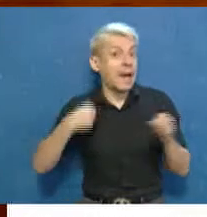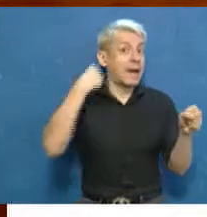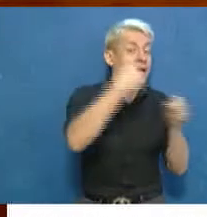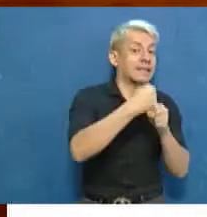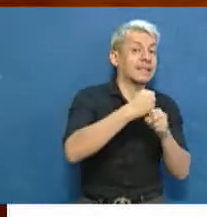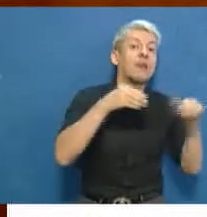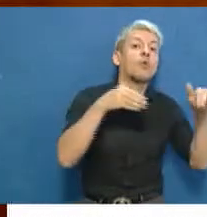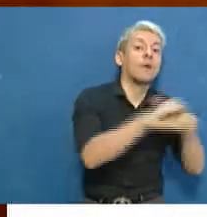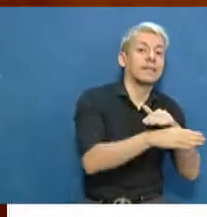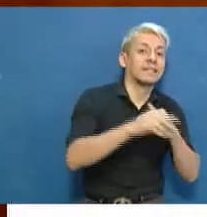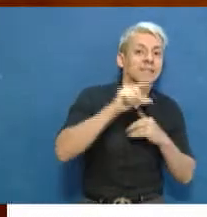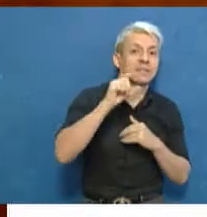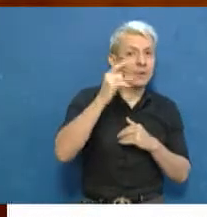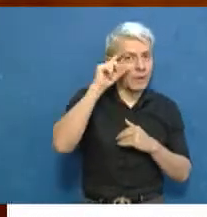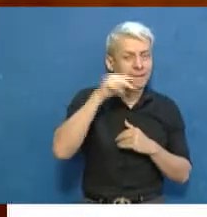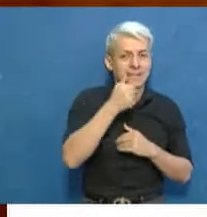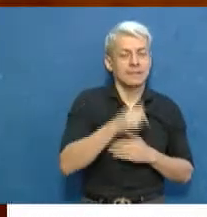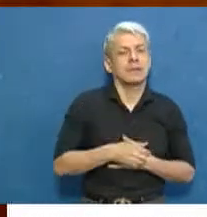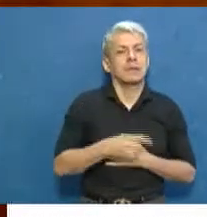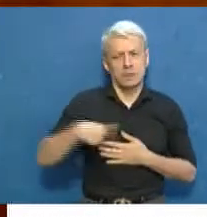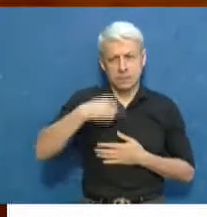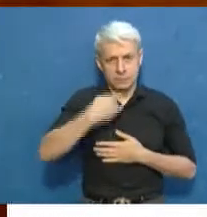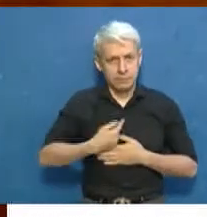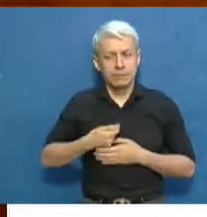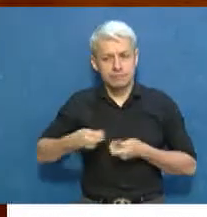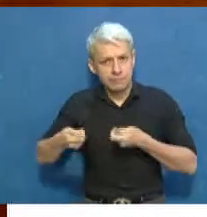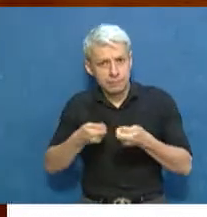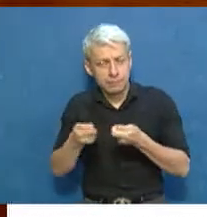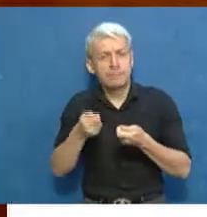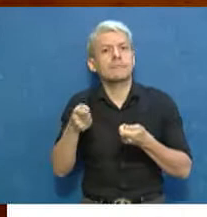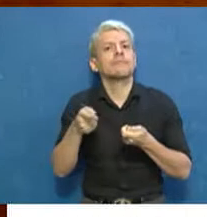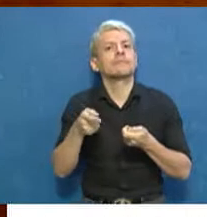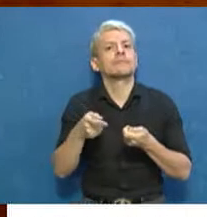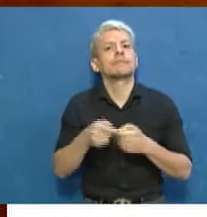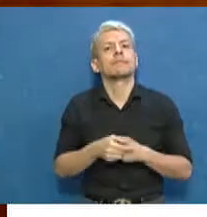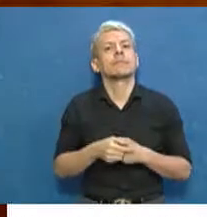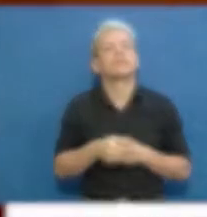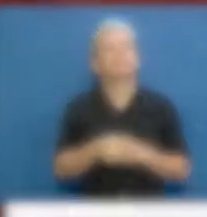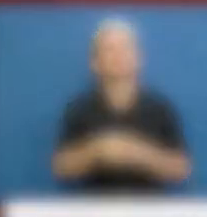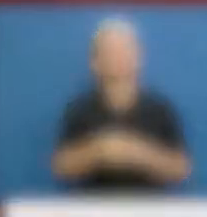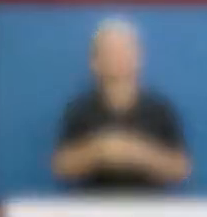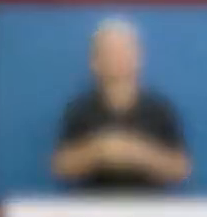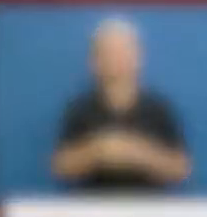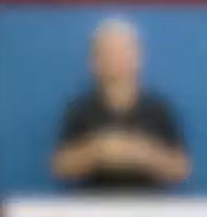administración con un aumento a poner nuestro peaje del túnel a la par que Chile.